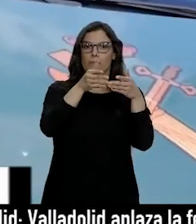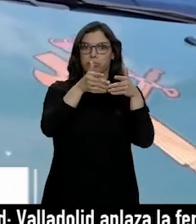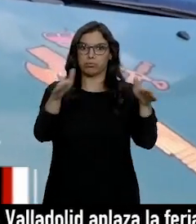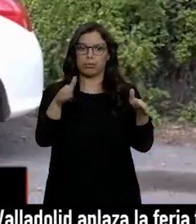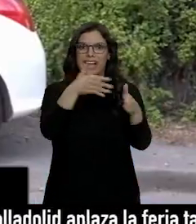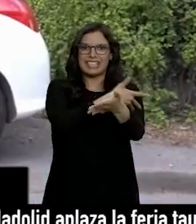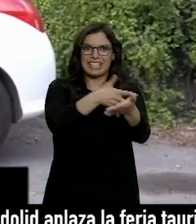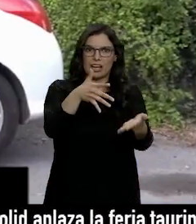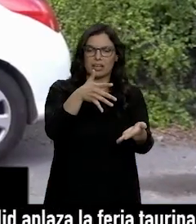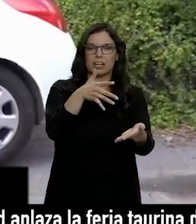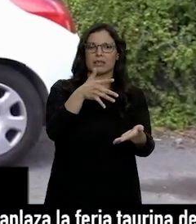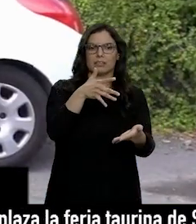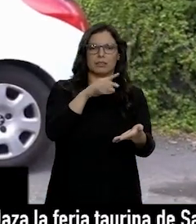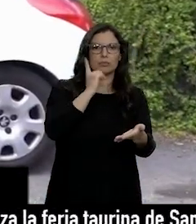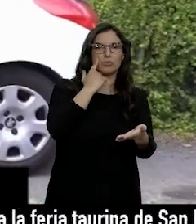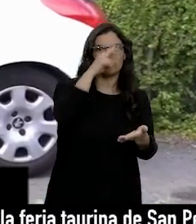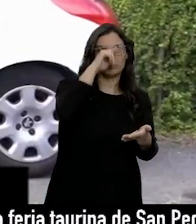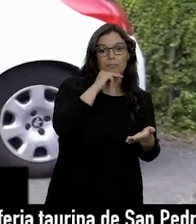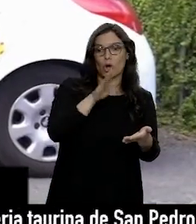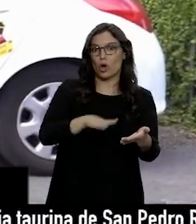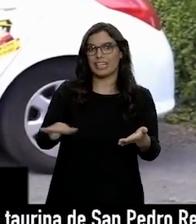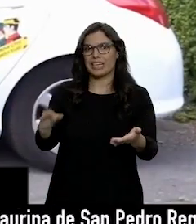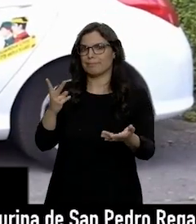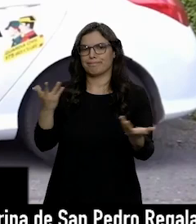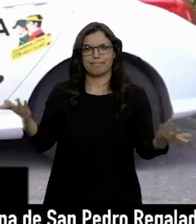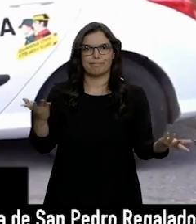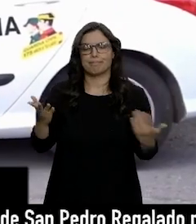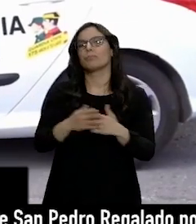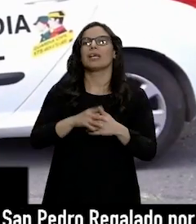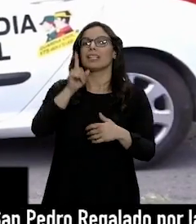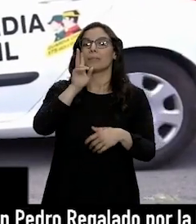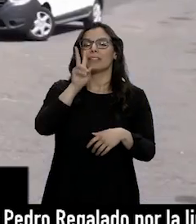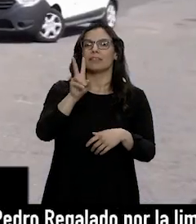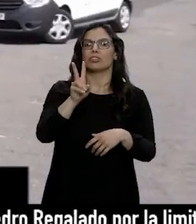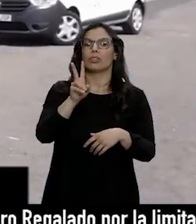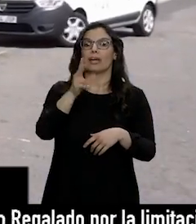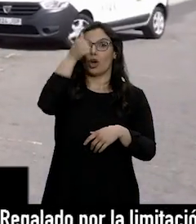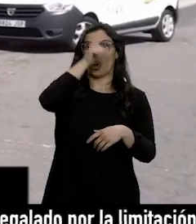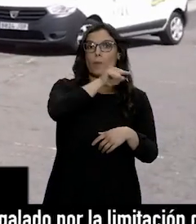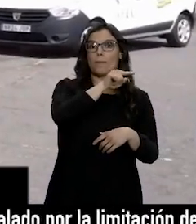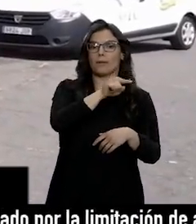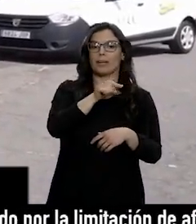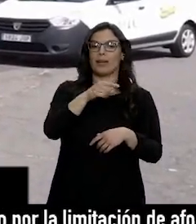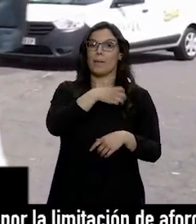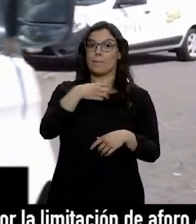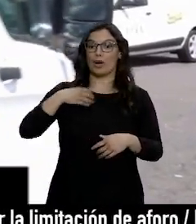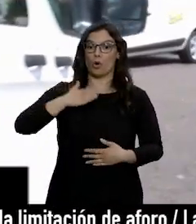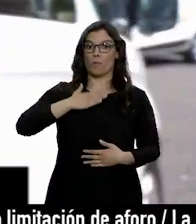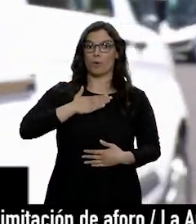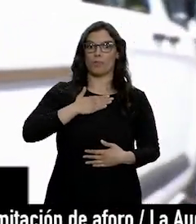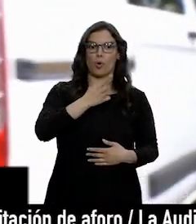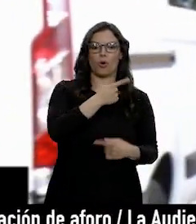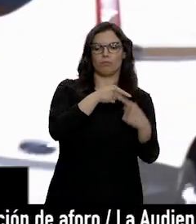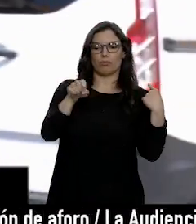de las menores. Además, se ha conocido que el hombre realizó un traspaso de 55.000 euros entre cuentas de su propiedad.